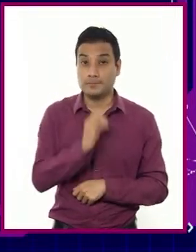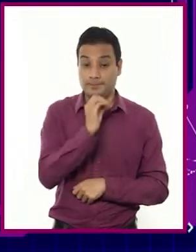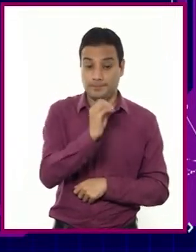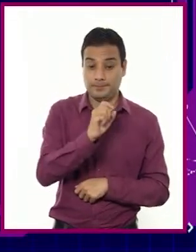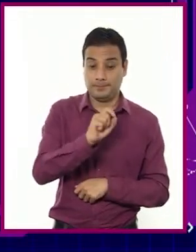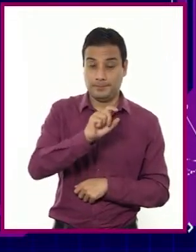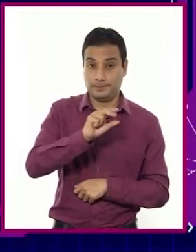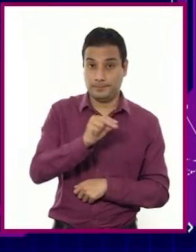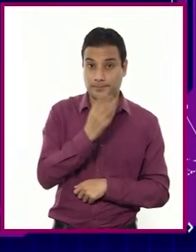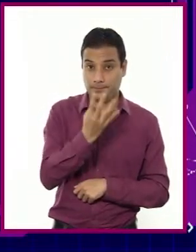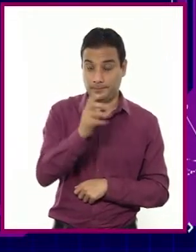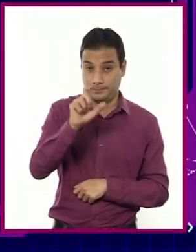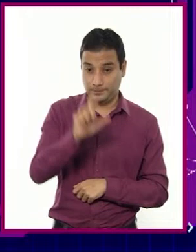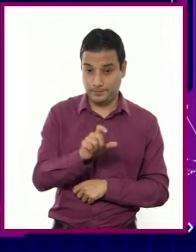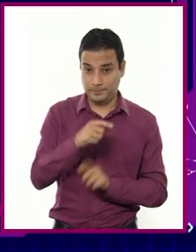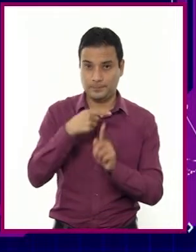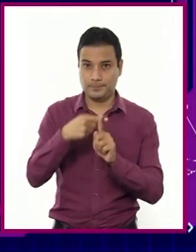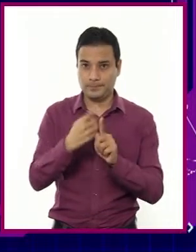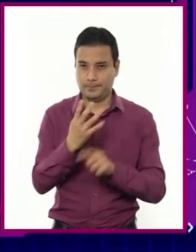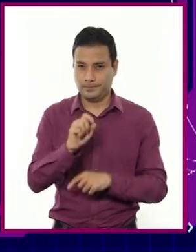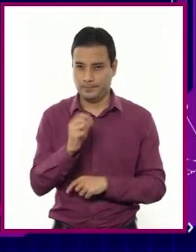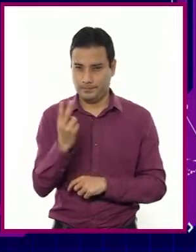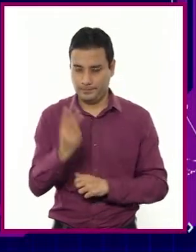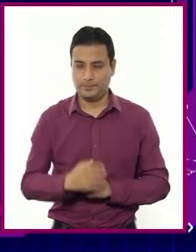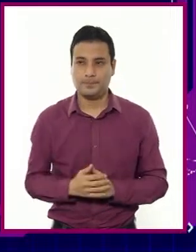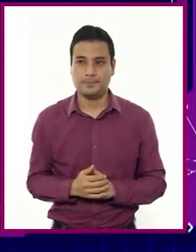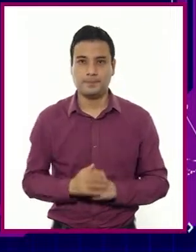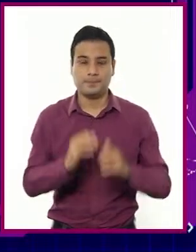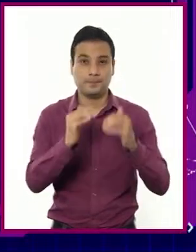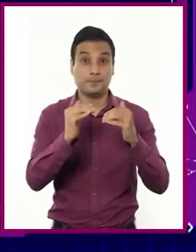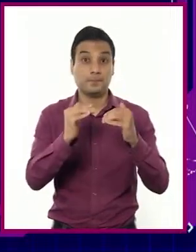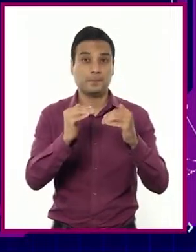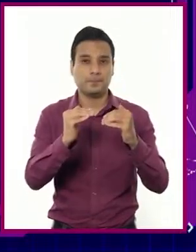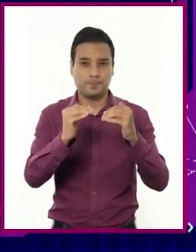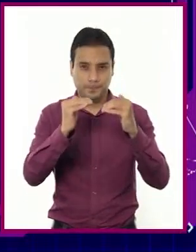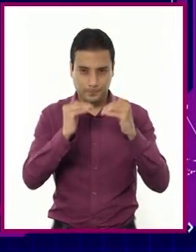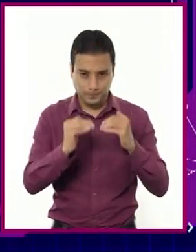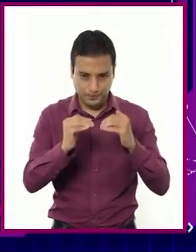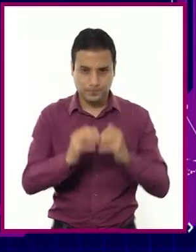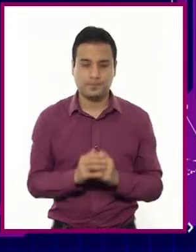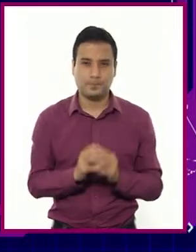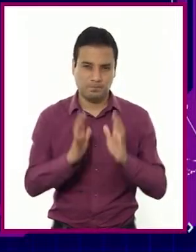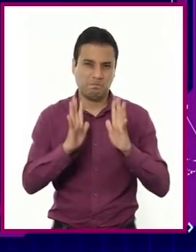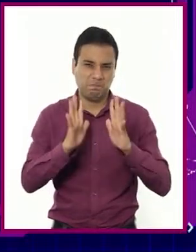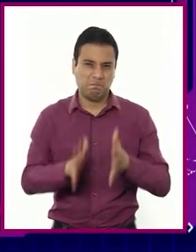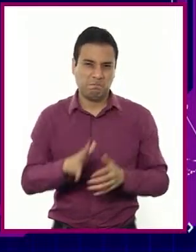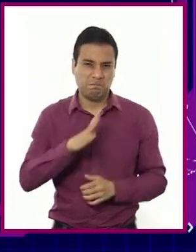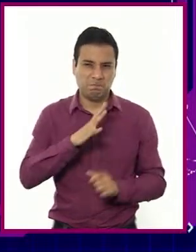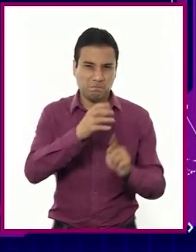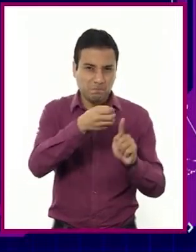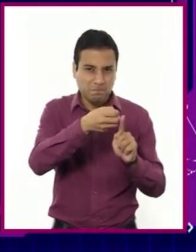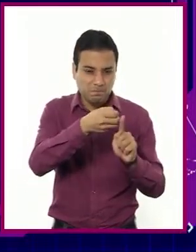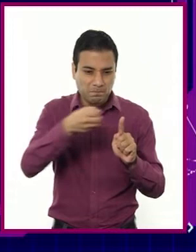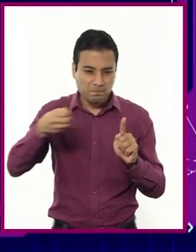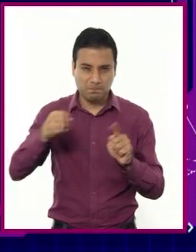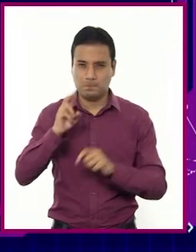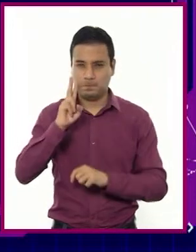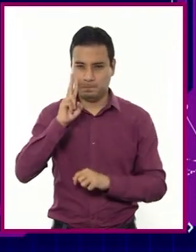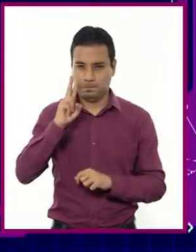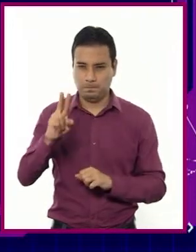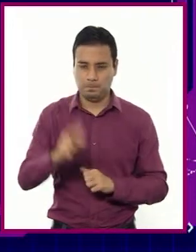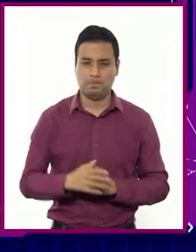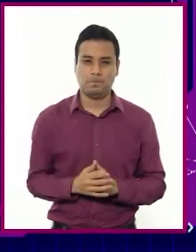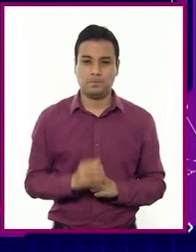0.84x más 4.2. Ahora obtuvimos una ecuación equivalente a la inicial, es decir,